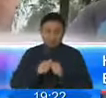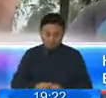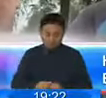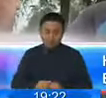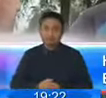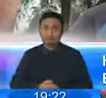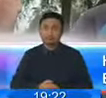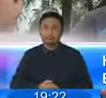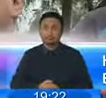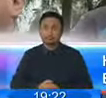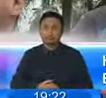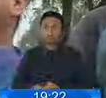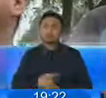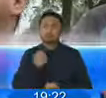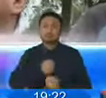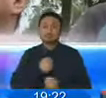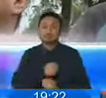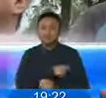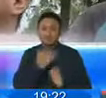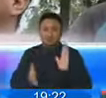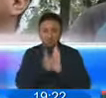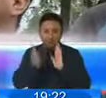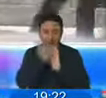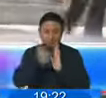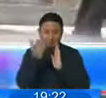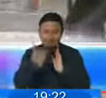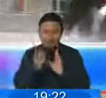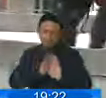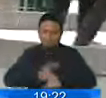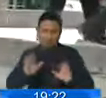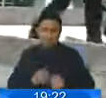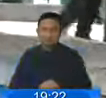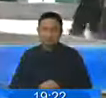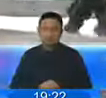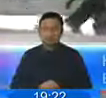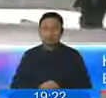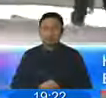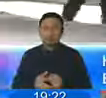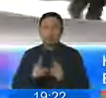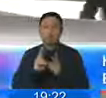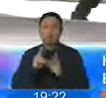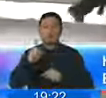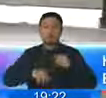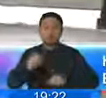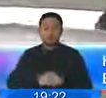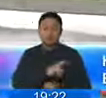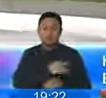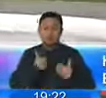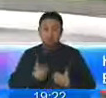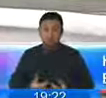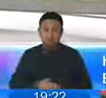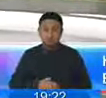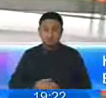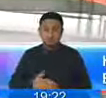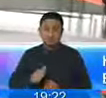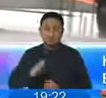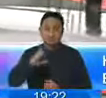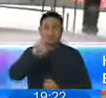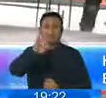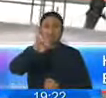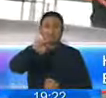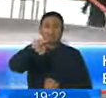Lucienda estaba, haciendo trabajos de construcción en Lucienda, nada más. En medio del asombro de vecinos y parientes, el cuerpo fue bajado por agentes de la